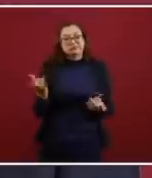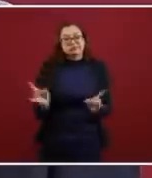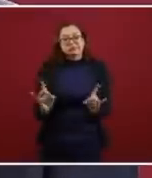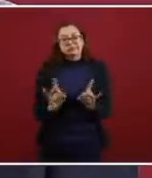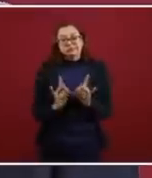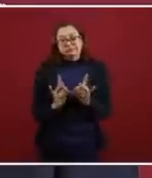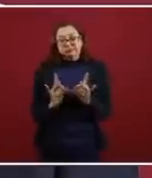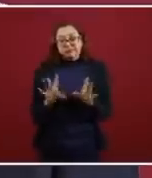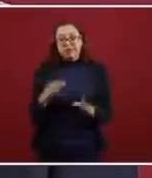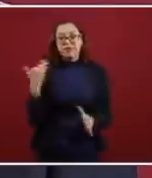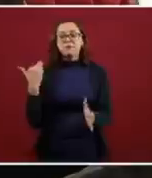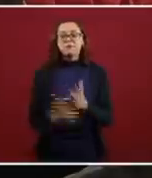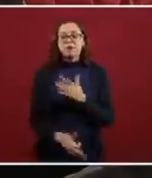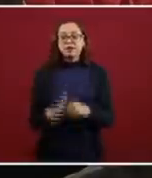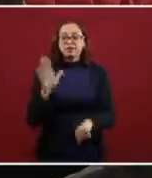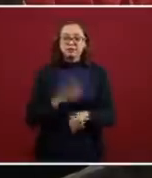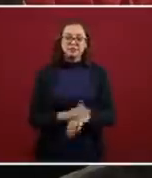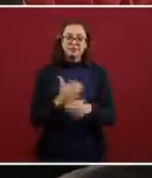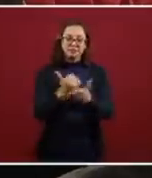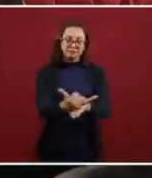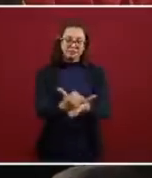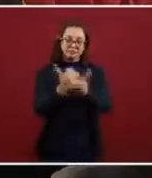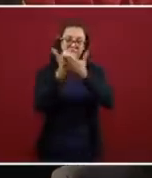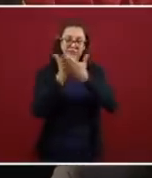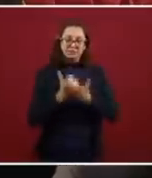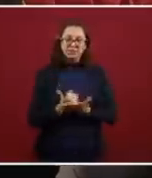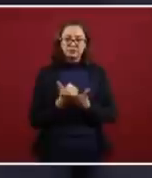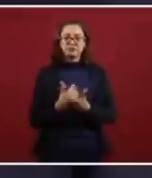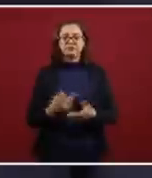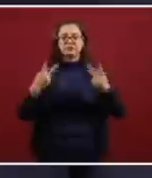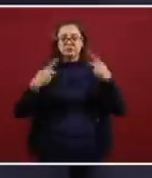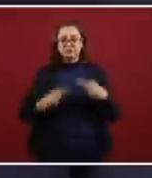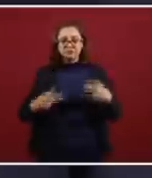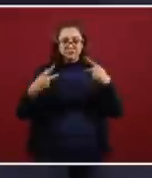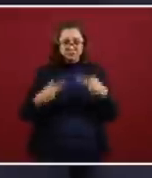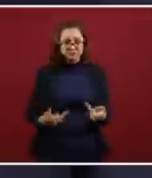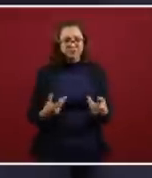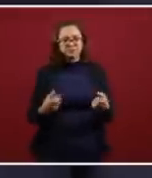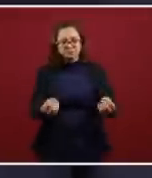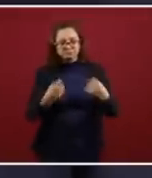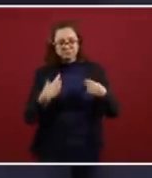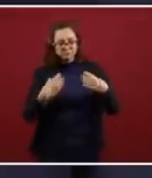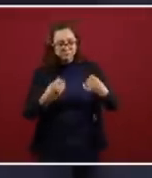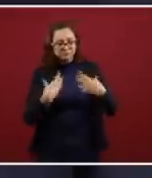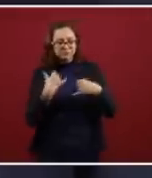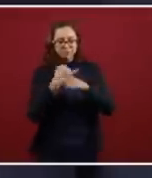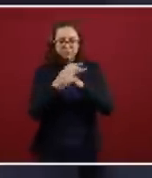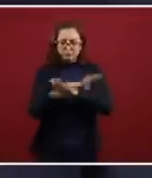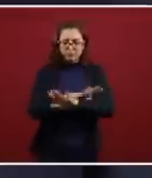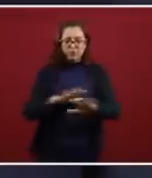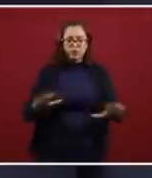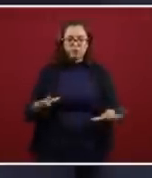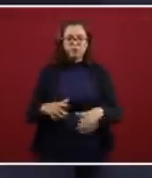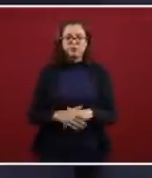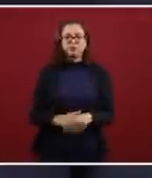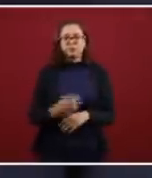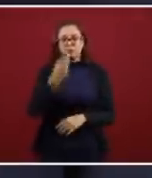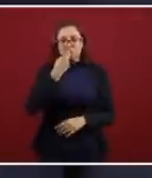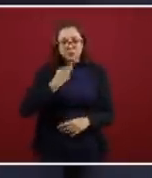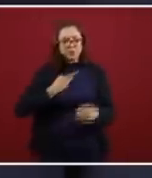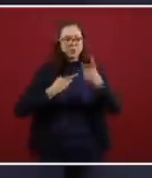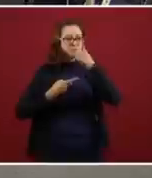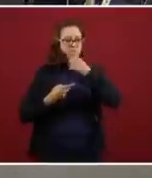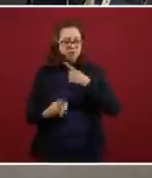me hace falta que me ayuden, o sea, que la gente me esté informando, que me estén